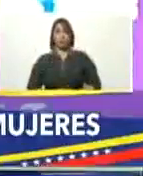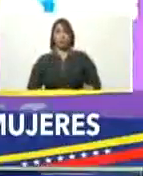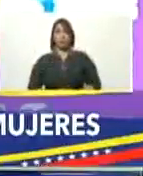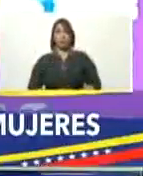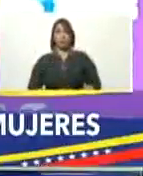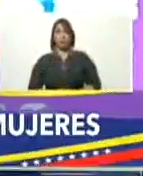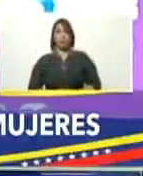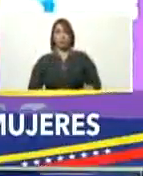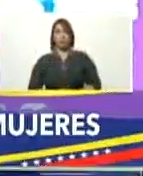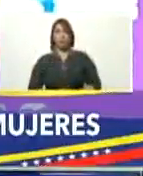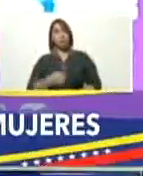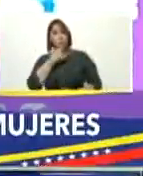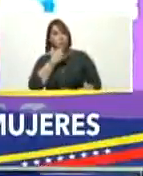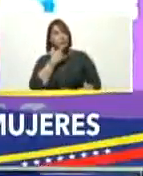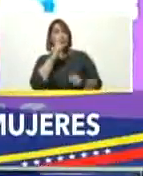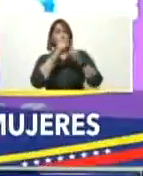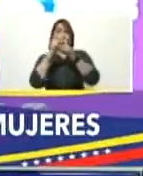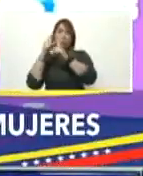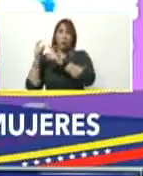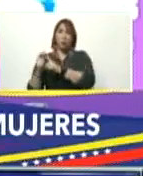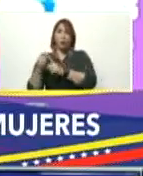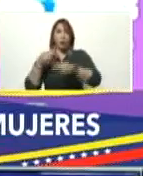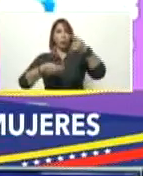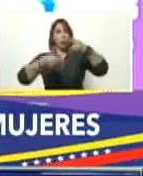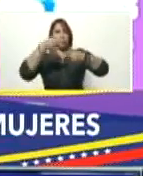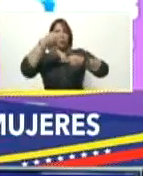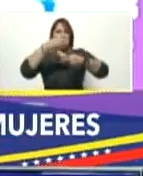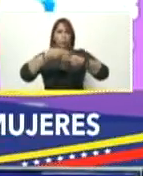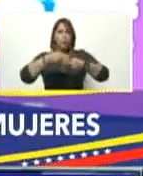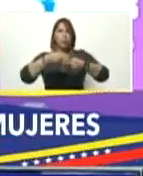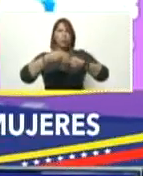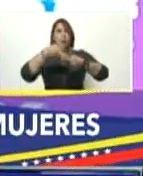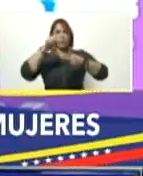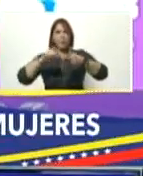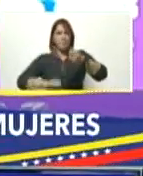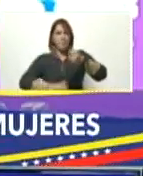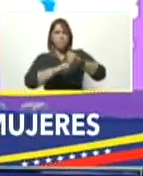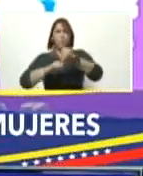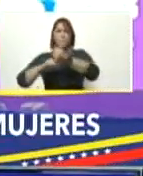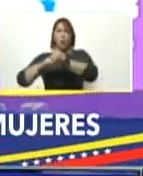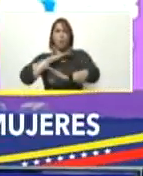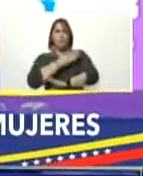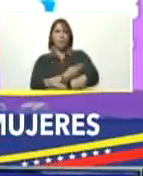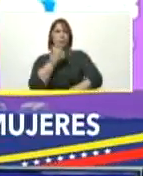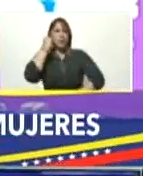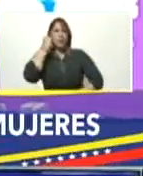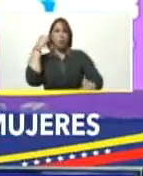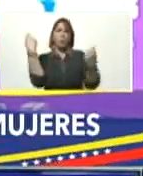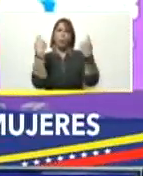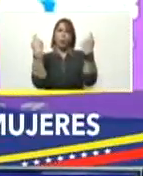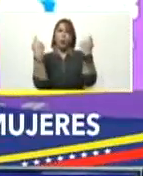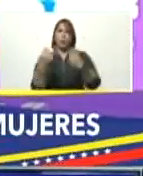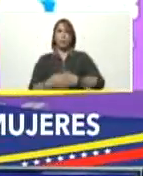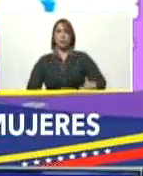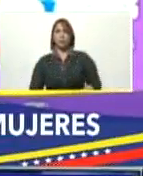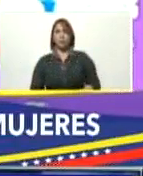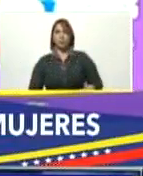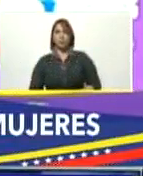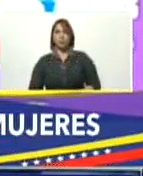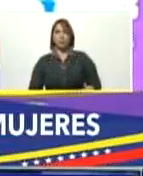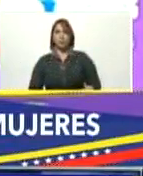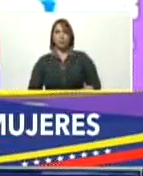Bonita esa consigna, ¿vale? A construir y a impulsar el feminismo popular,